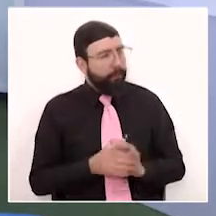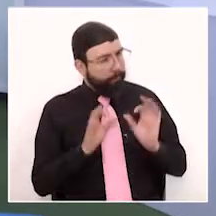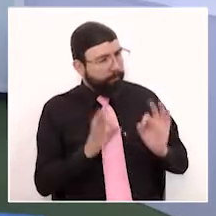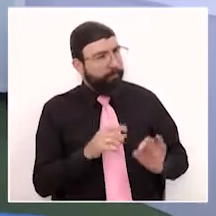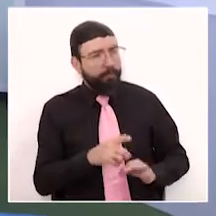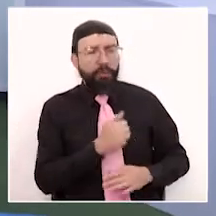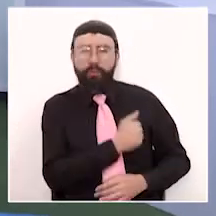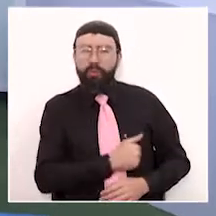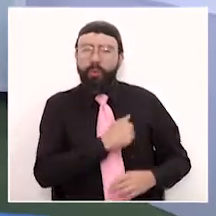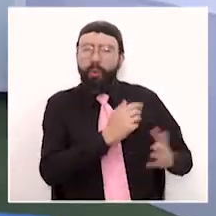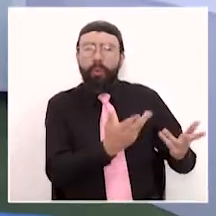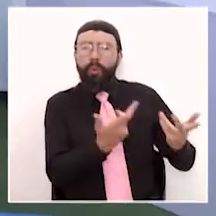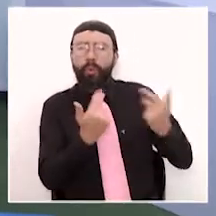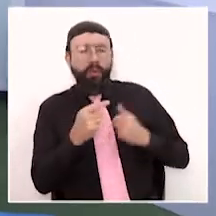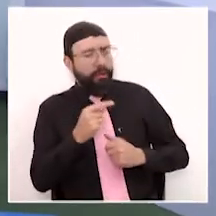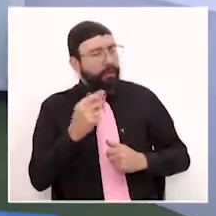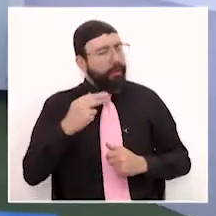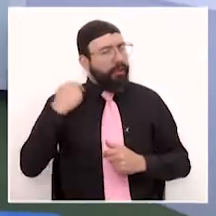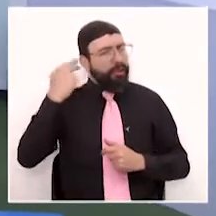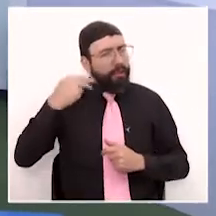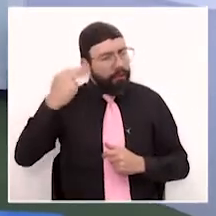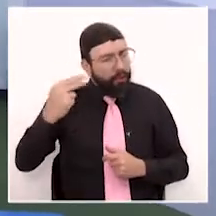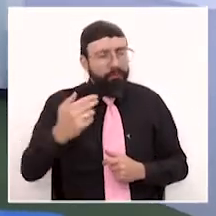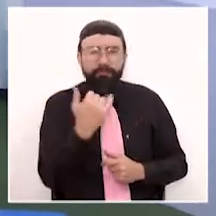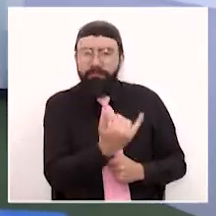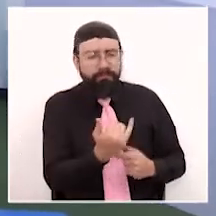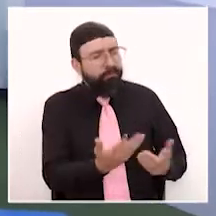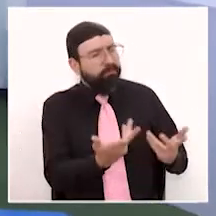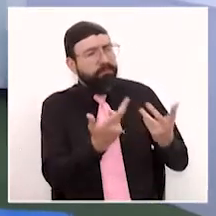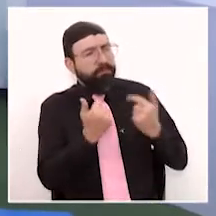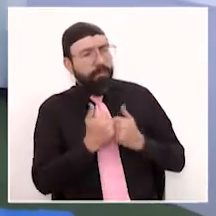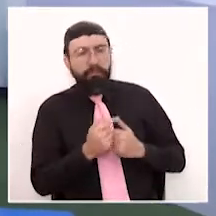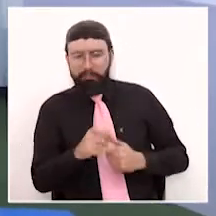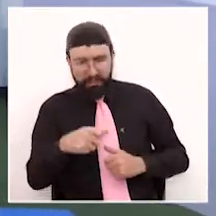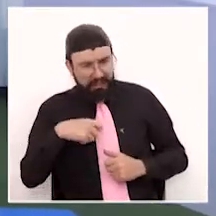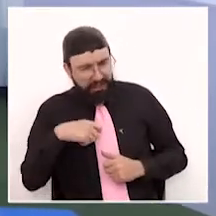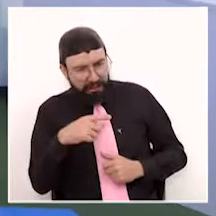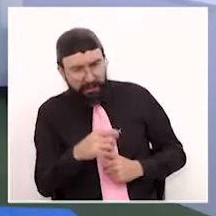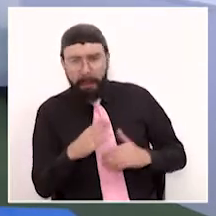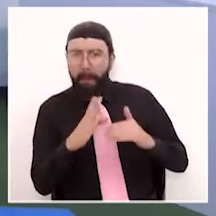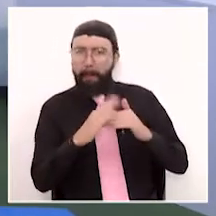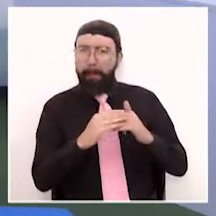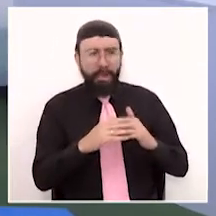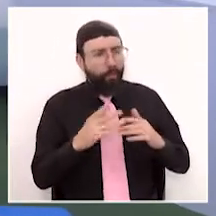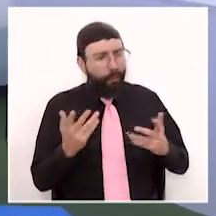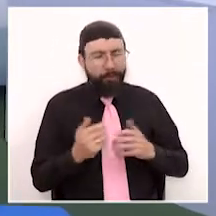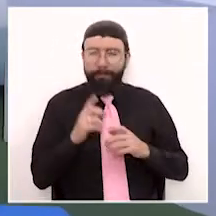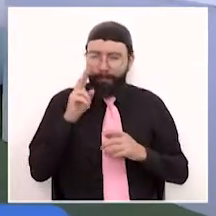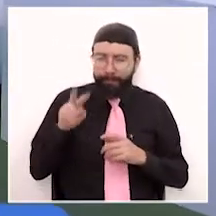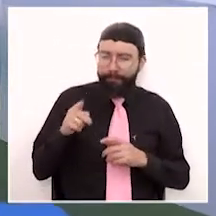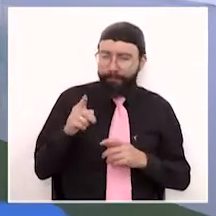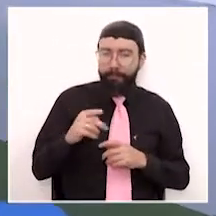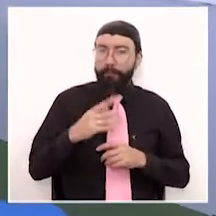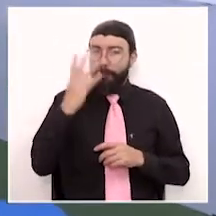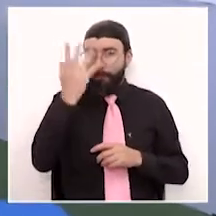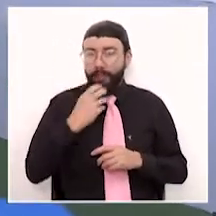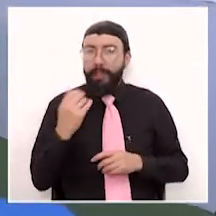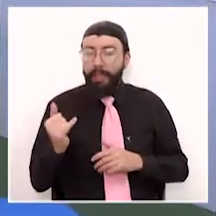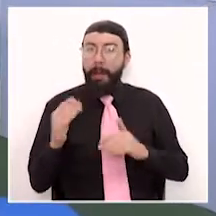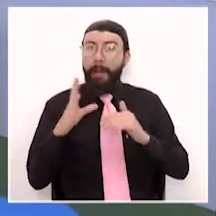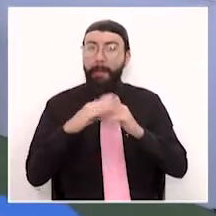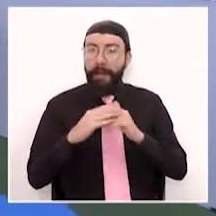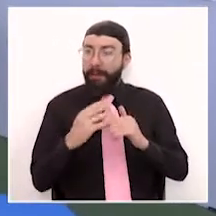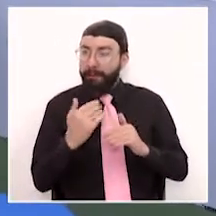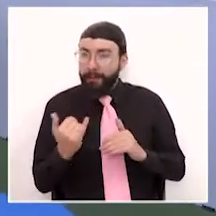acerca de esa historia que tiene el pan. Y mientras vemos estos hermosos panes que hoy nos acompañan en set,